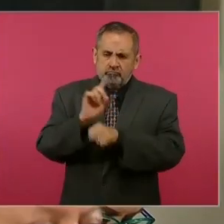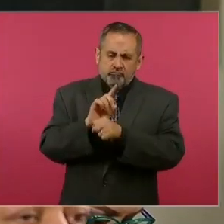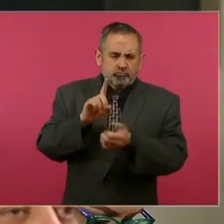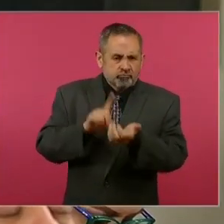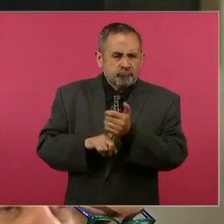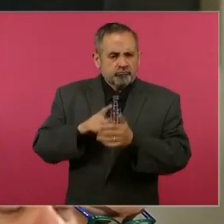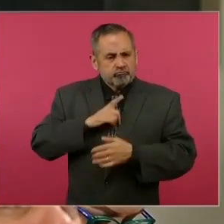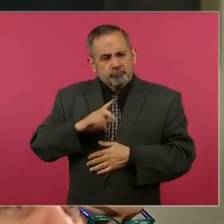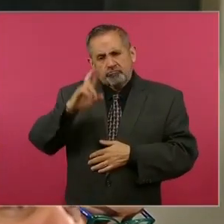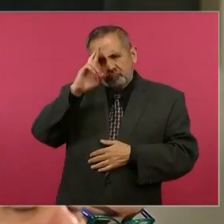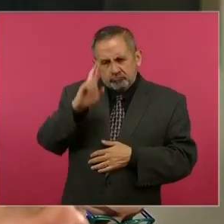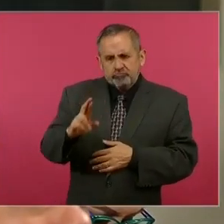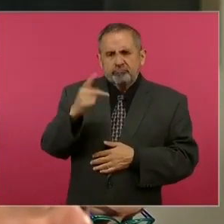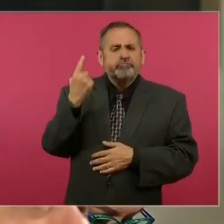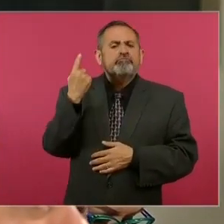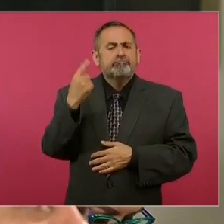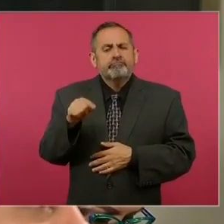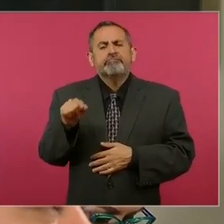dedicado a